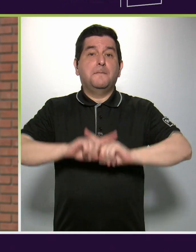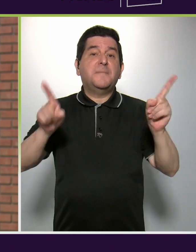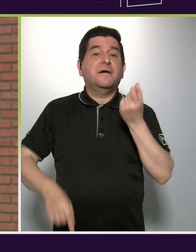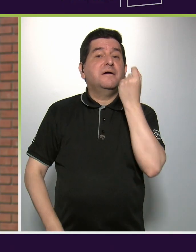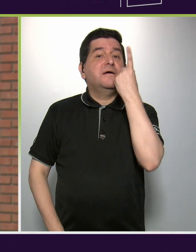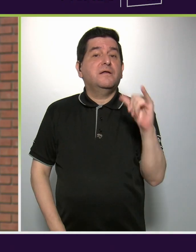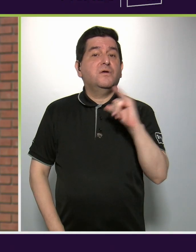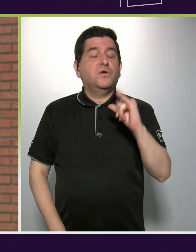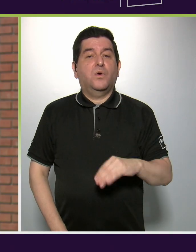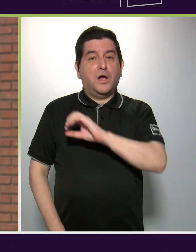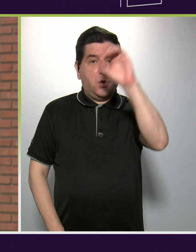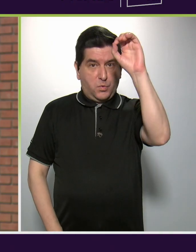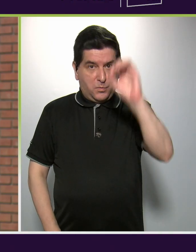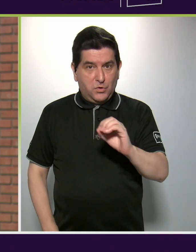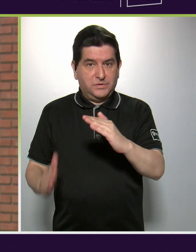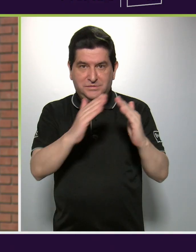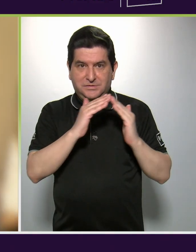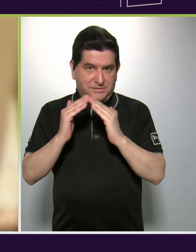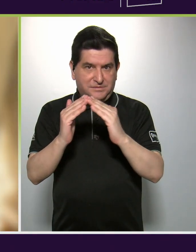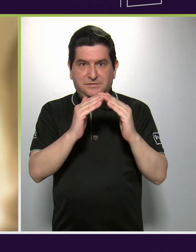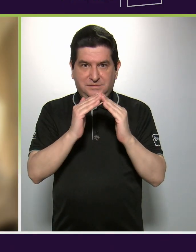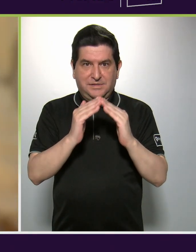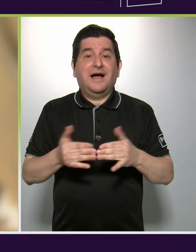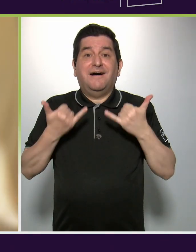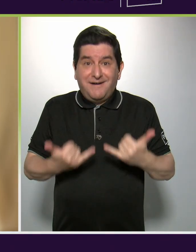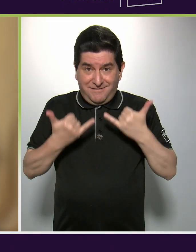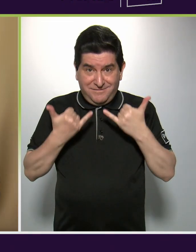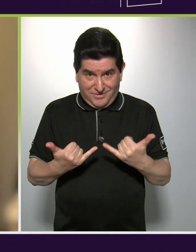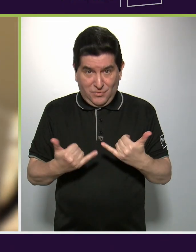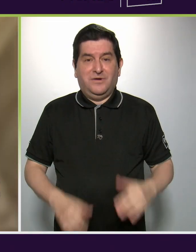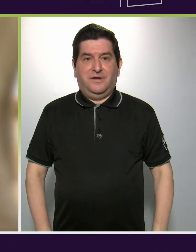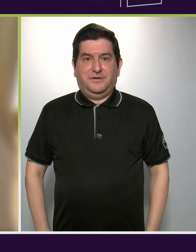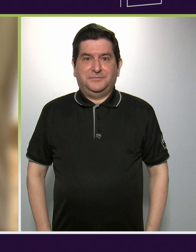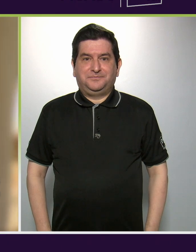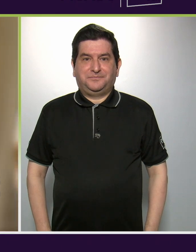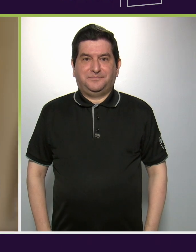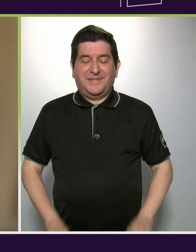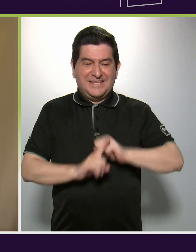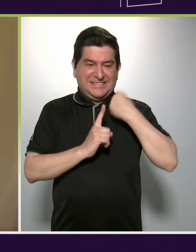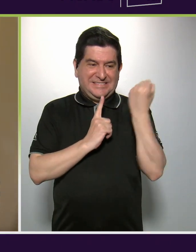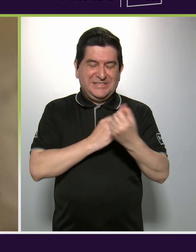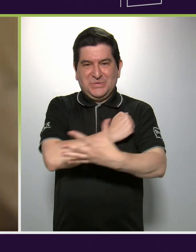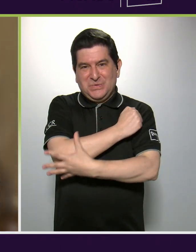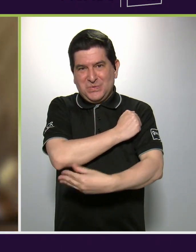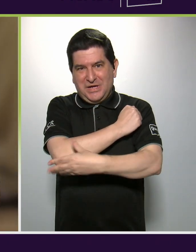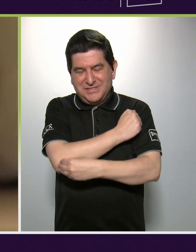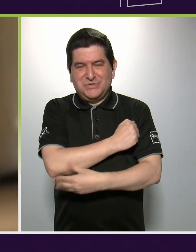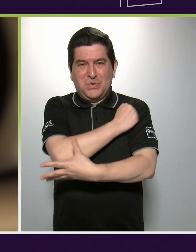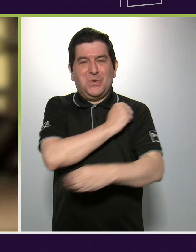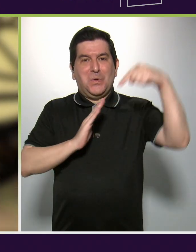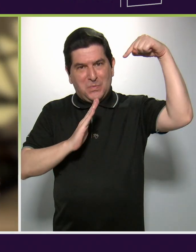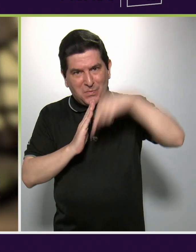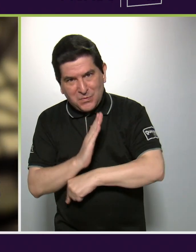que entender que también hay un porcentaje de la población hoy en día que vive en condición de pobreza